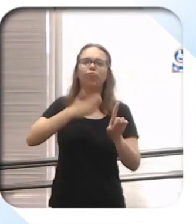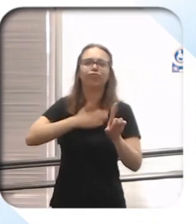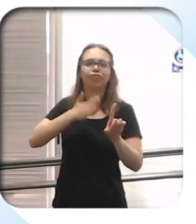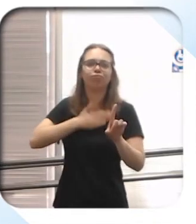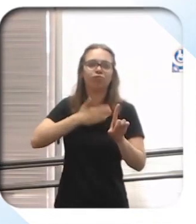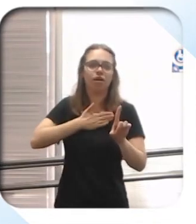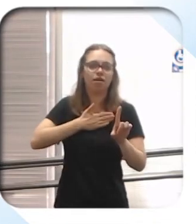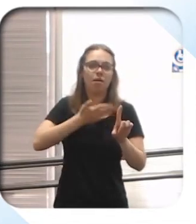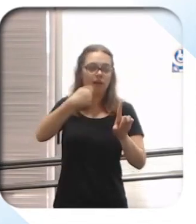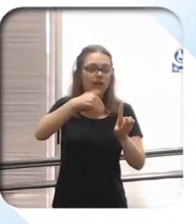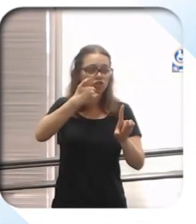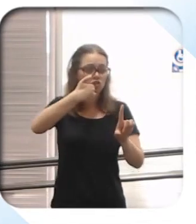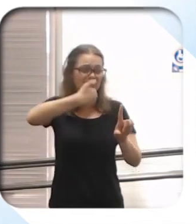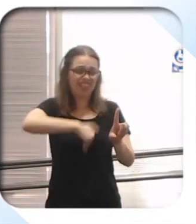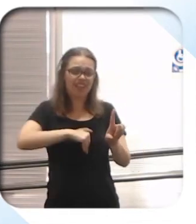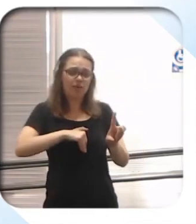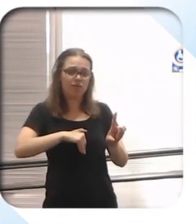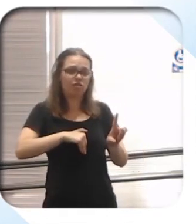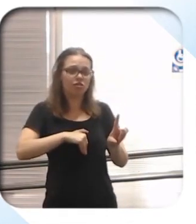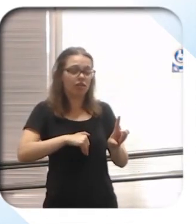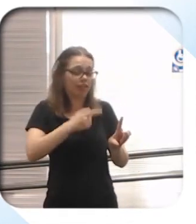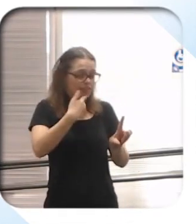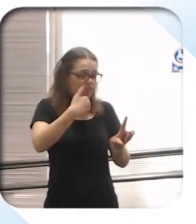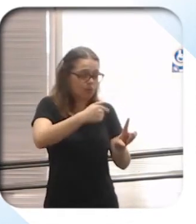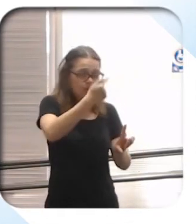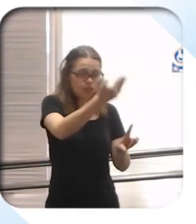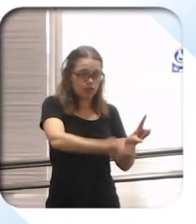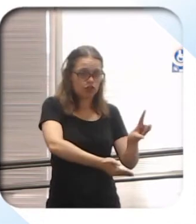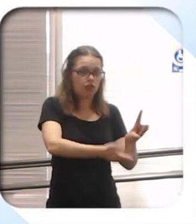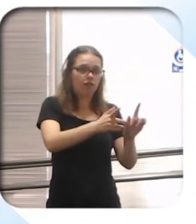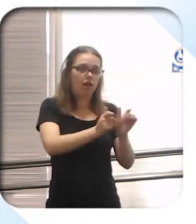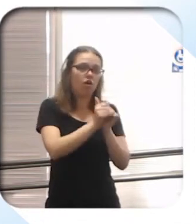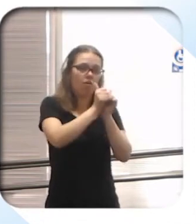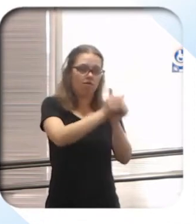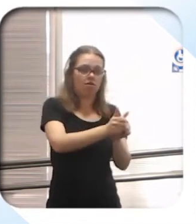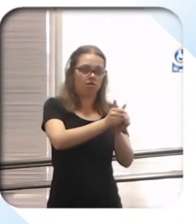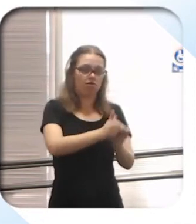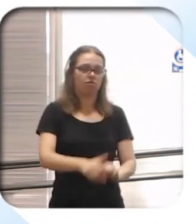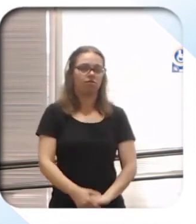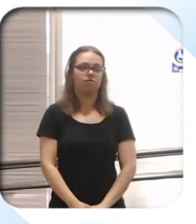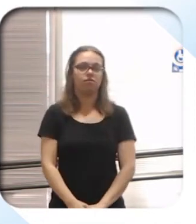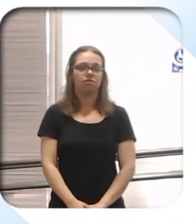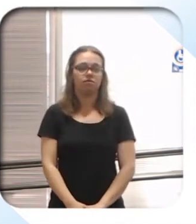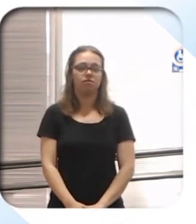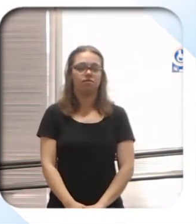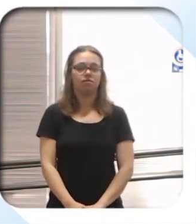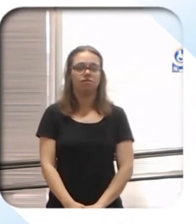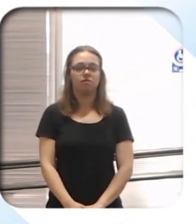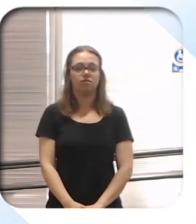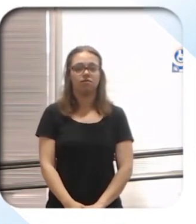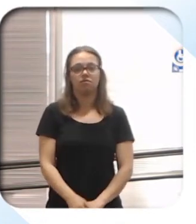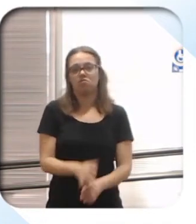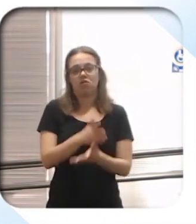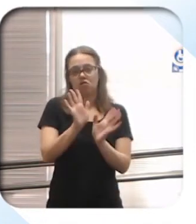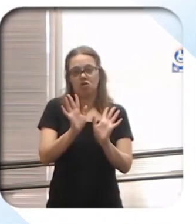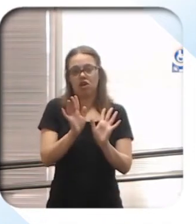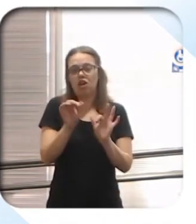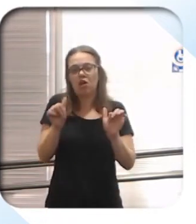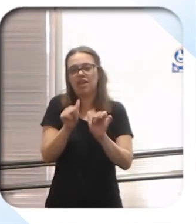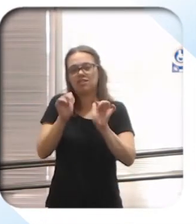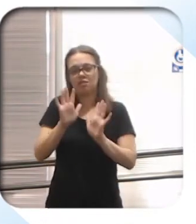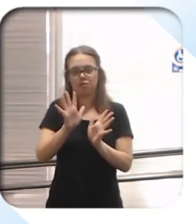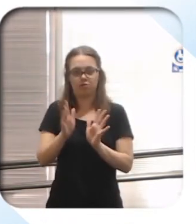para que podamos entenderlos y acompañarlos. Esto es un pequeño aporte de lo que